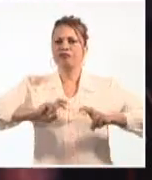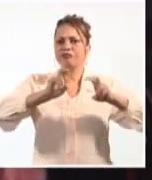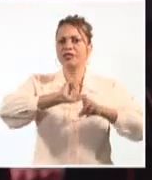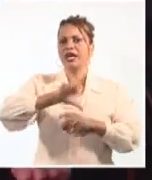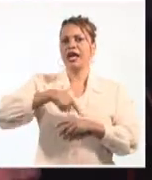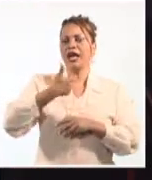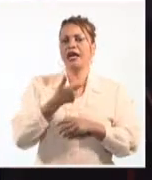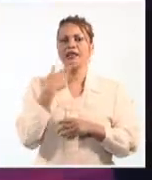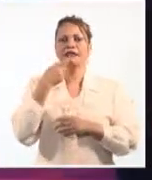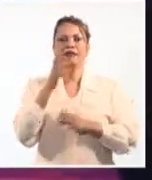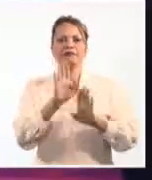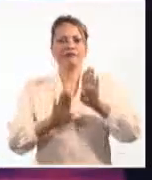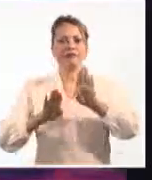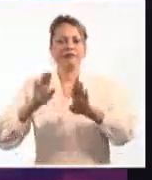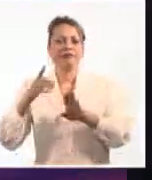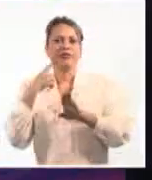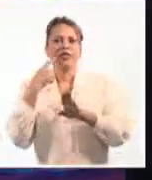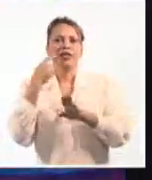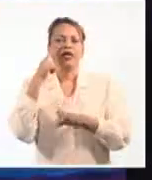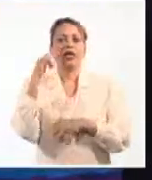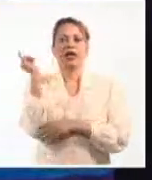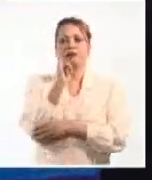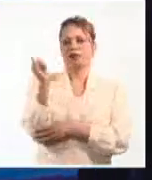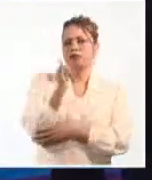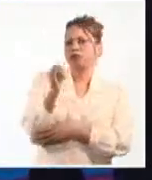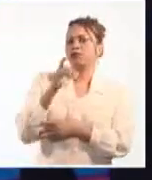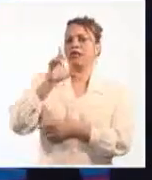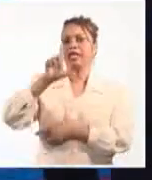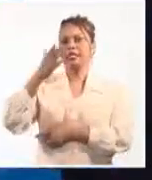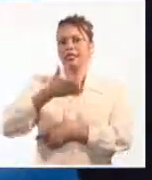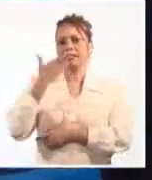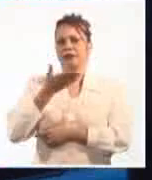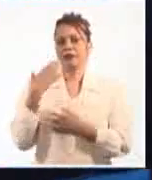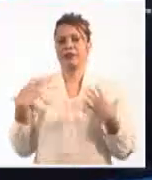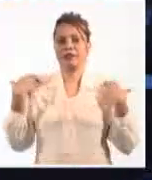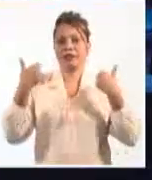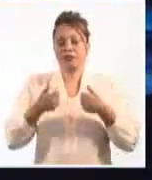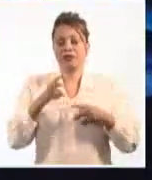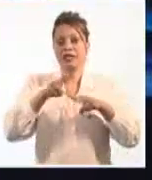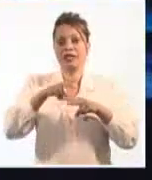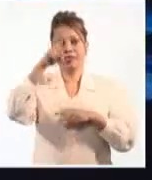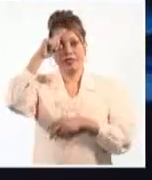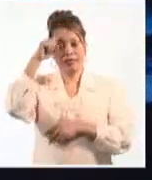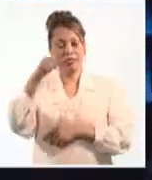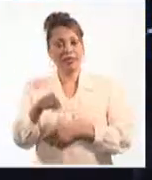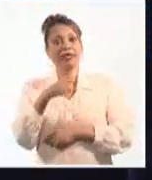escénicas, así como audiovisuales y literatura, la Dirección Nacional del HS reconoció a